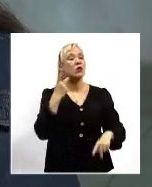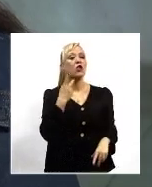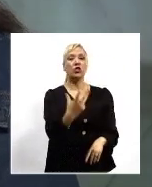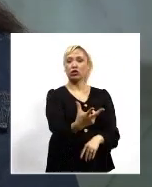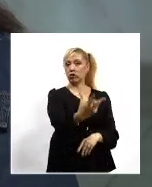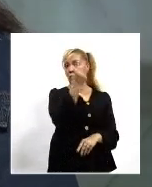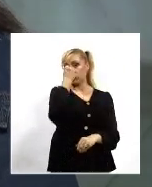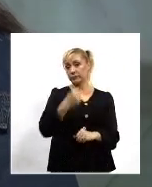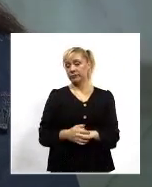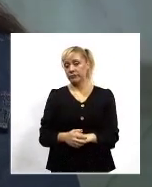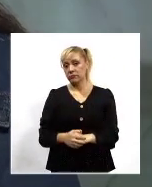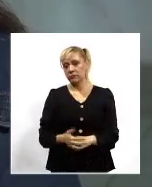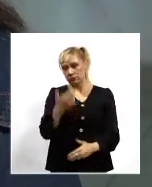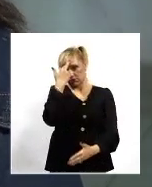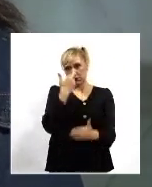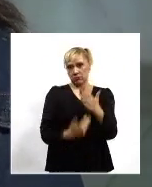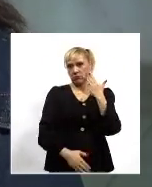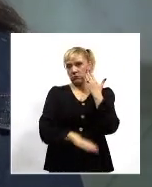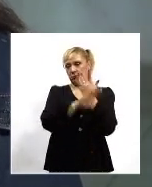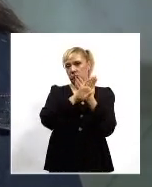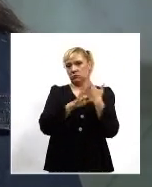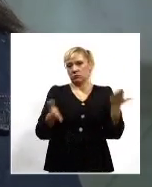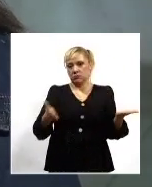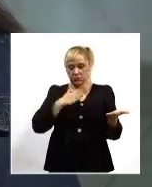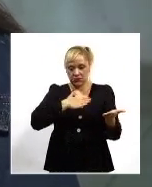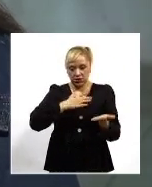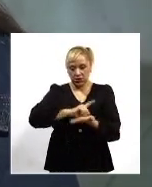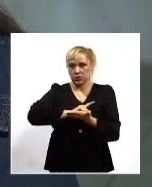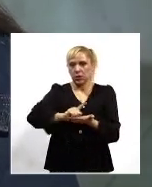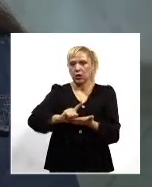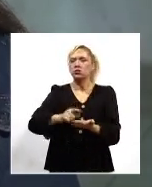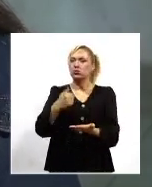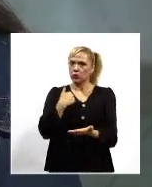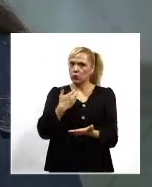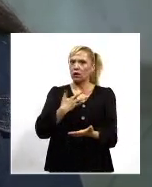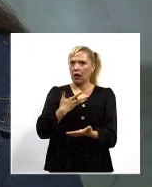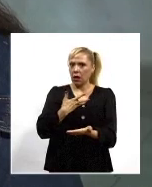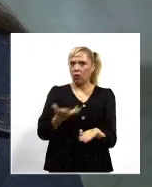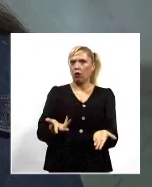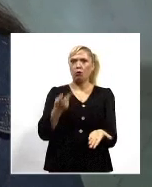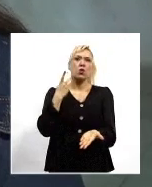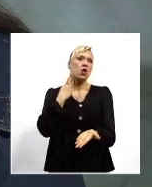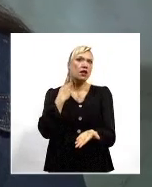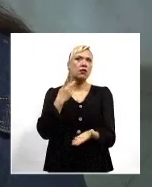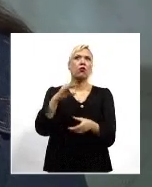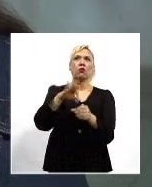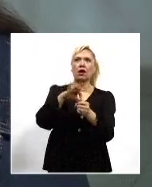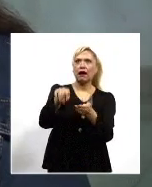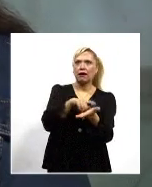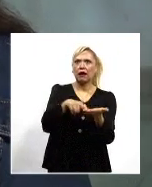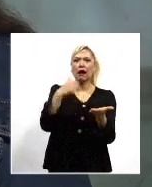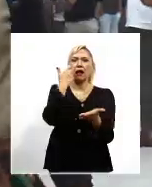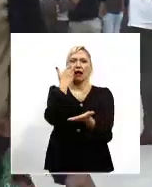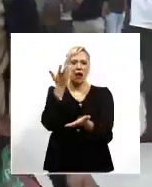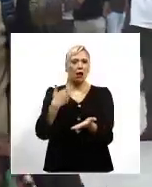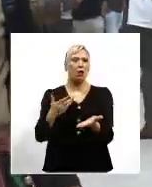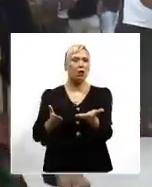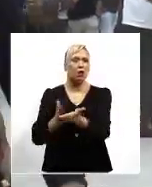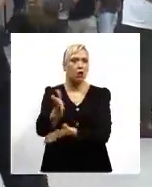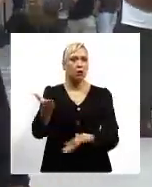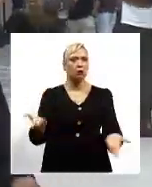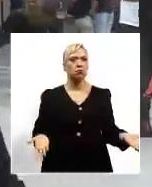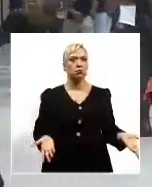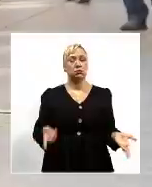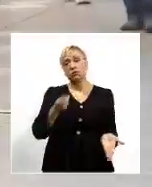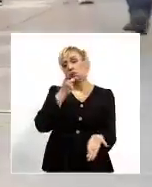y que afectan y vulneran considerablemente nuestros derechos electorales y políticos. En entrevista, Natividad Cárdenas dijo que